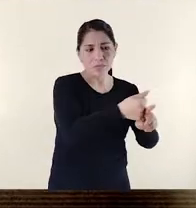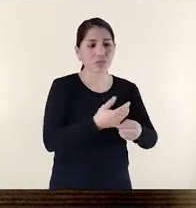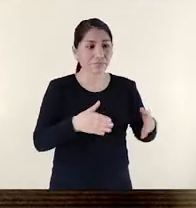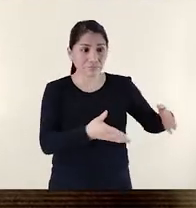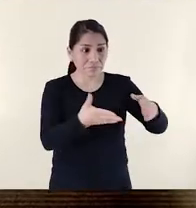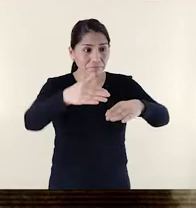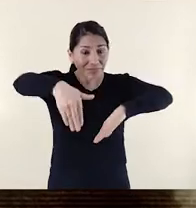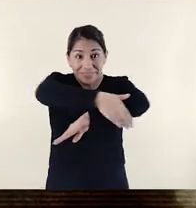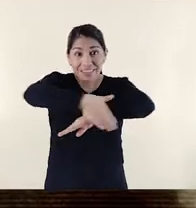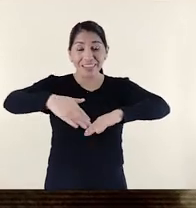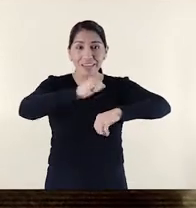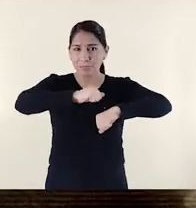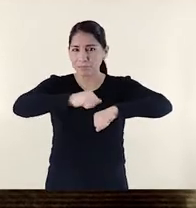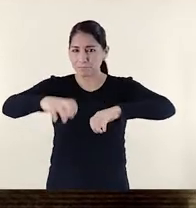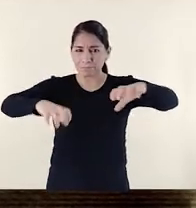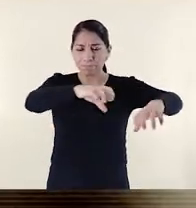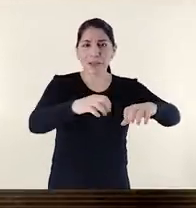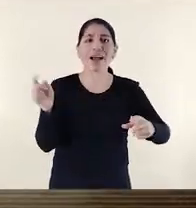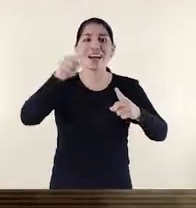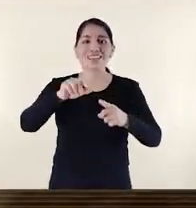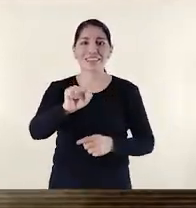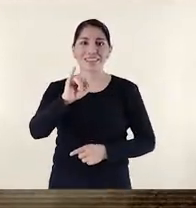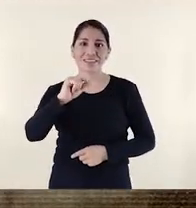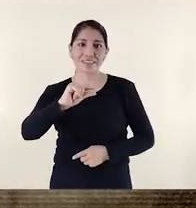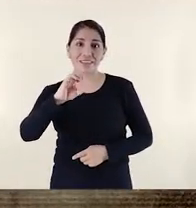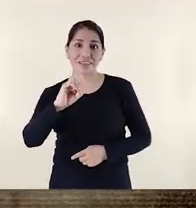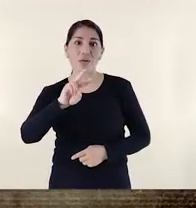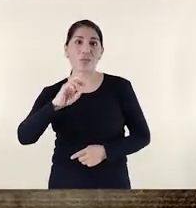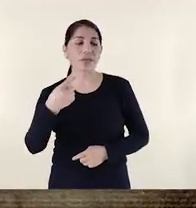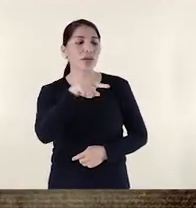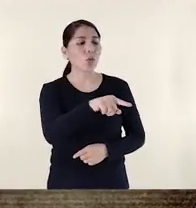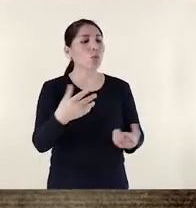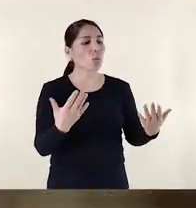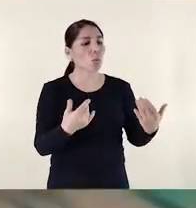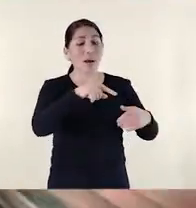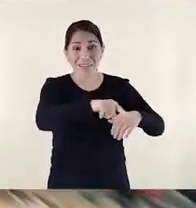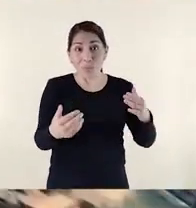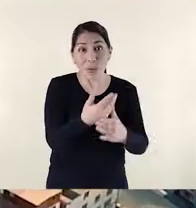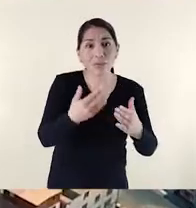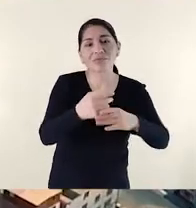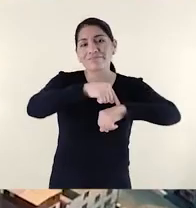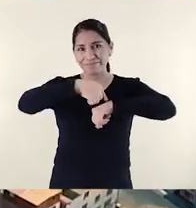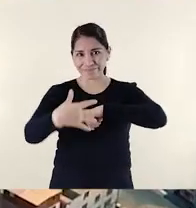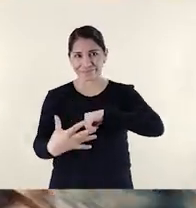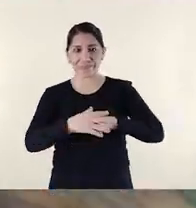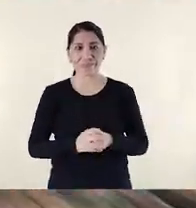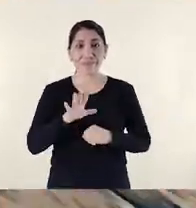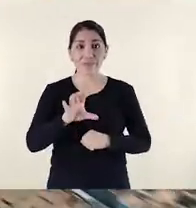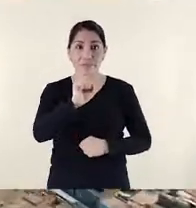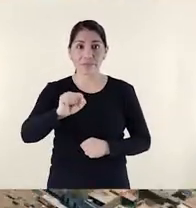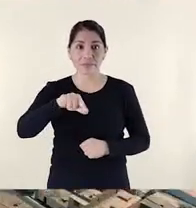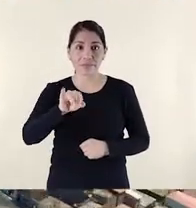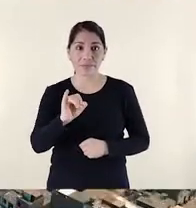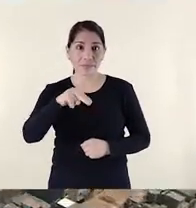solían sus calles ser empedradas hasta bien entrando el siglo XX. Recuerdos de un viejo y alejado rincón al que la modernidad le